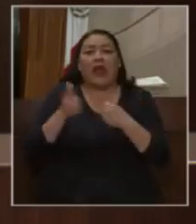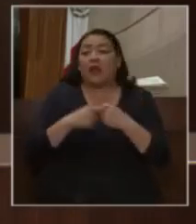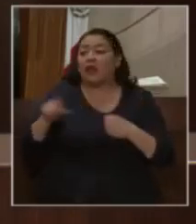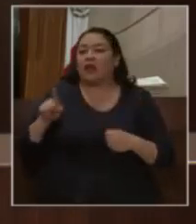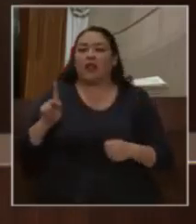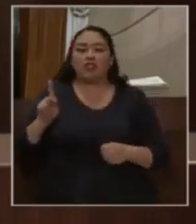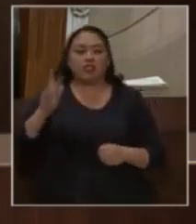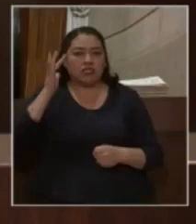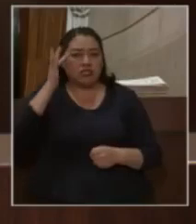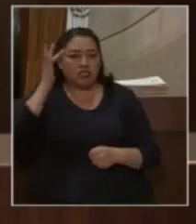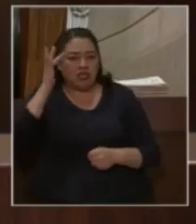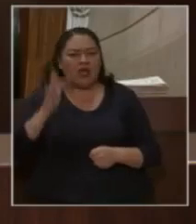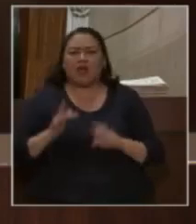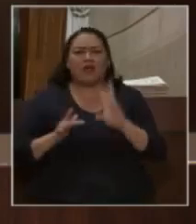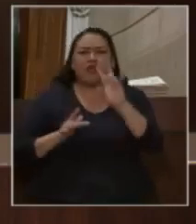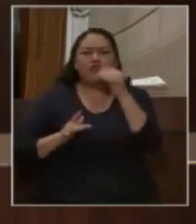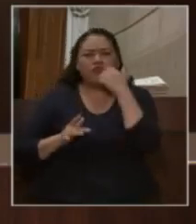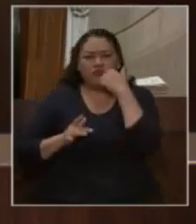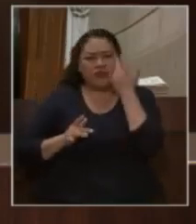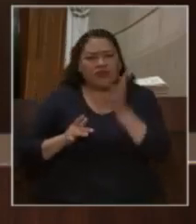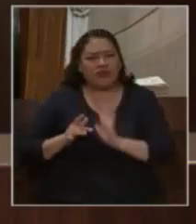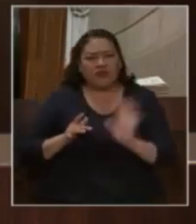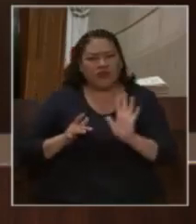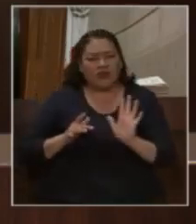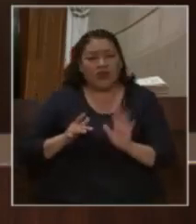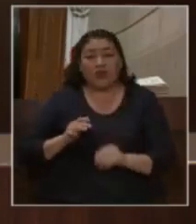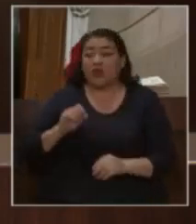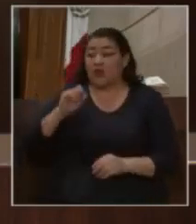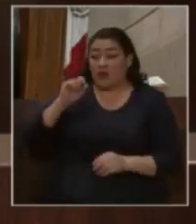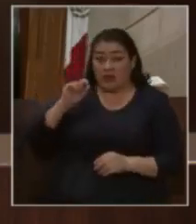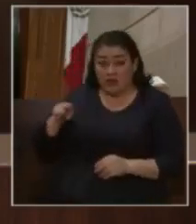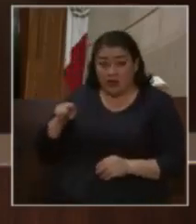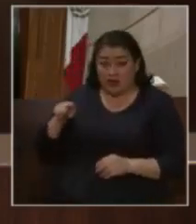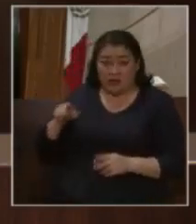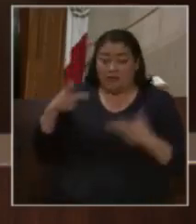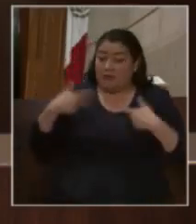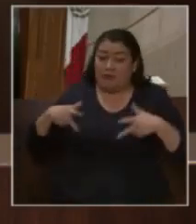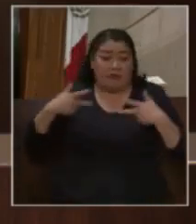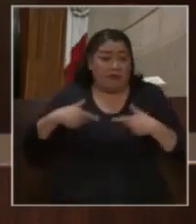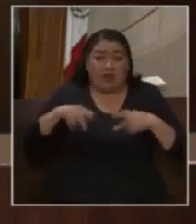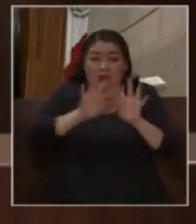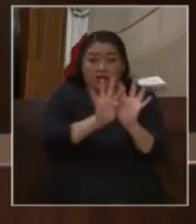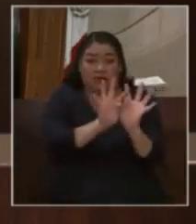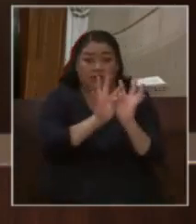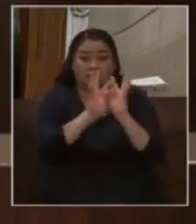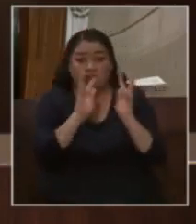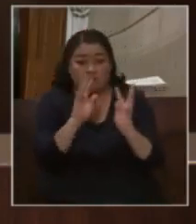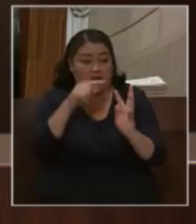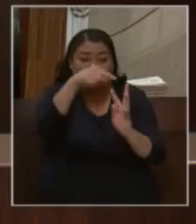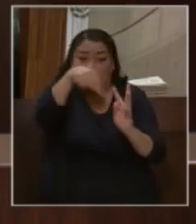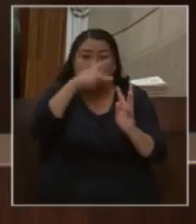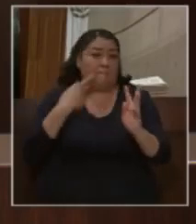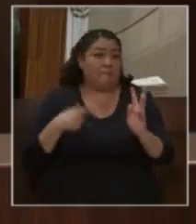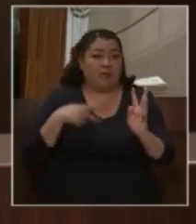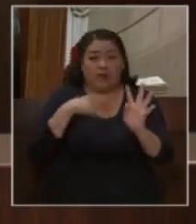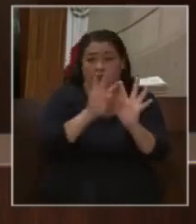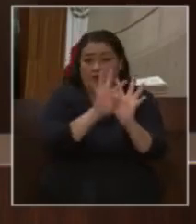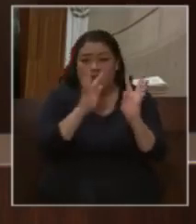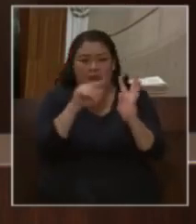simulado, sino lo que había era que en su carácter de particulares, aunque las personas estuvieran